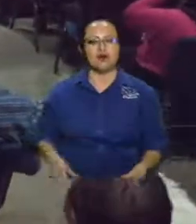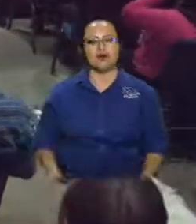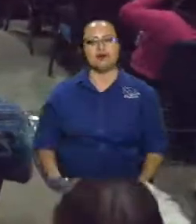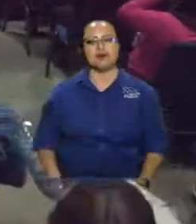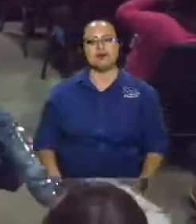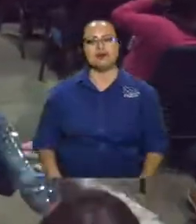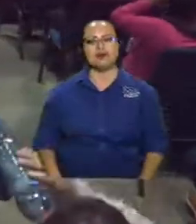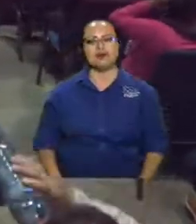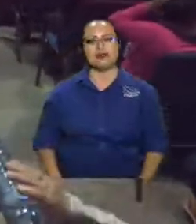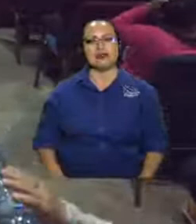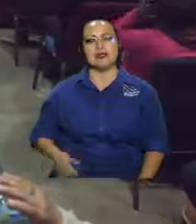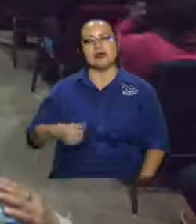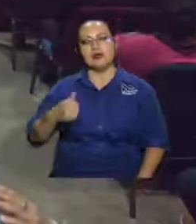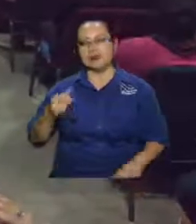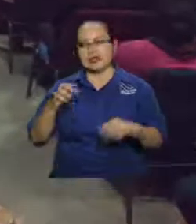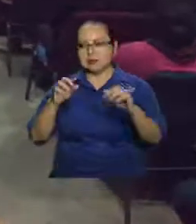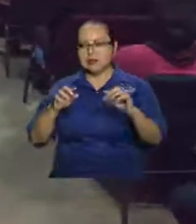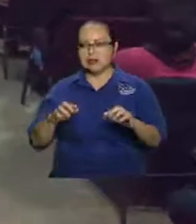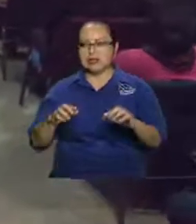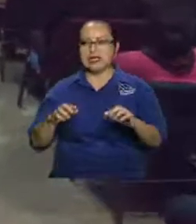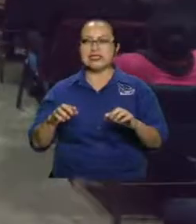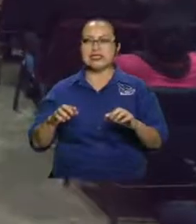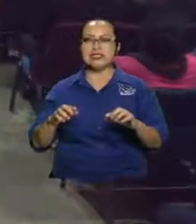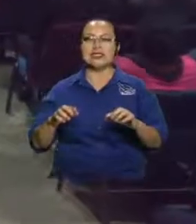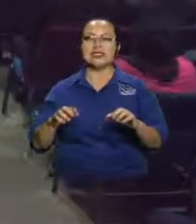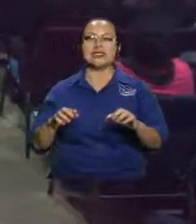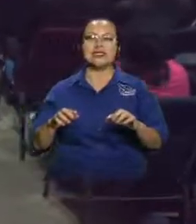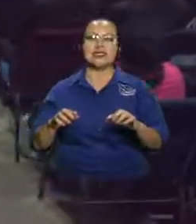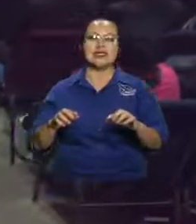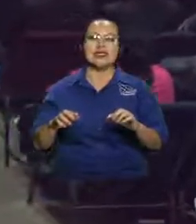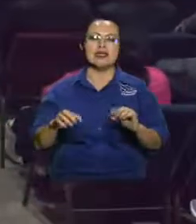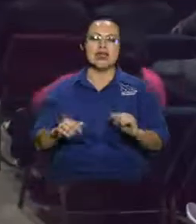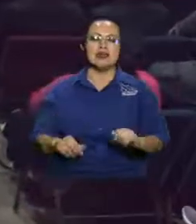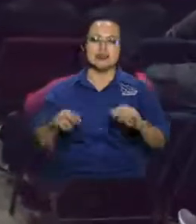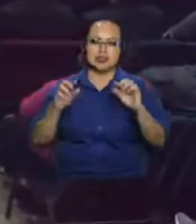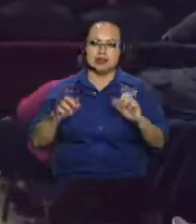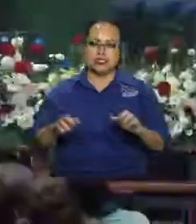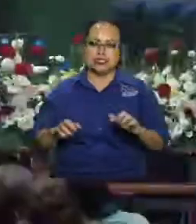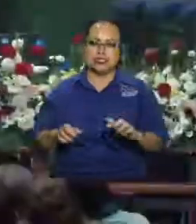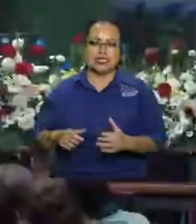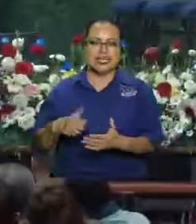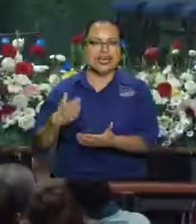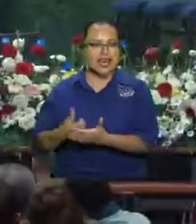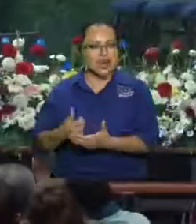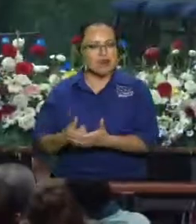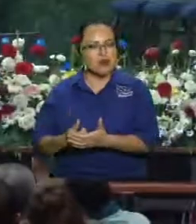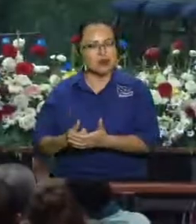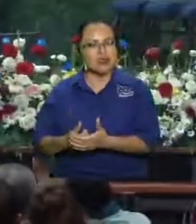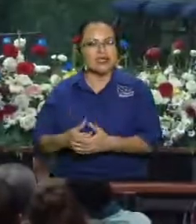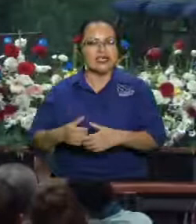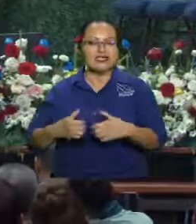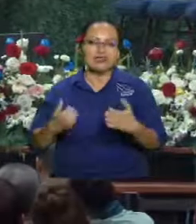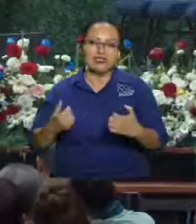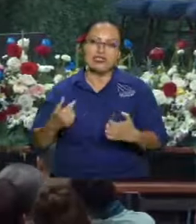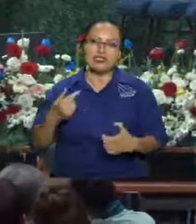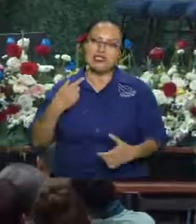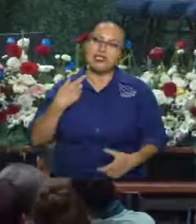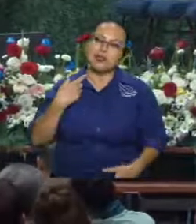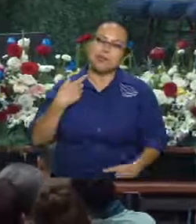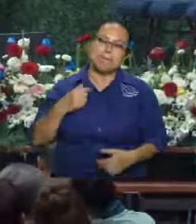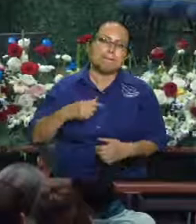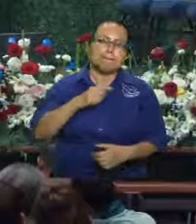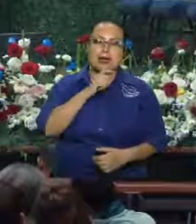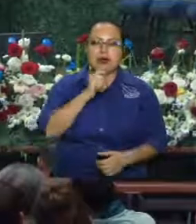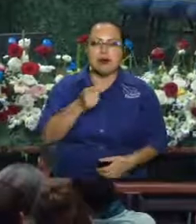que yo gané aquí. Pero lo que la gente piensa es, con este pistillo que yo gané aquí, lo que voy a hacer es que me voy a Estados Unidos. Le voy a